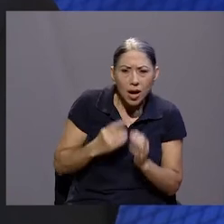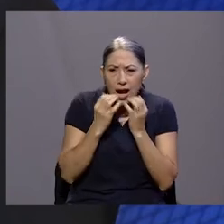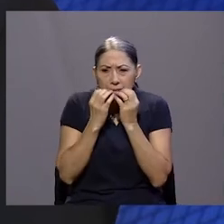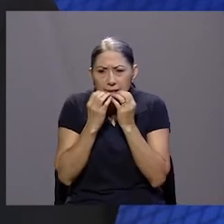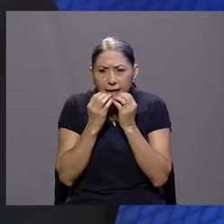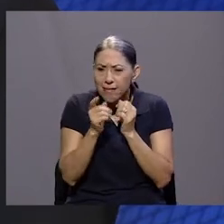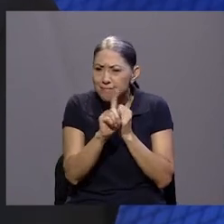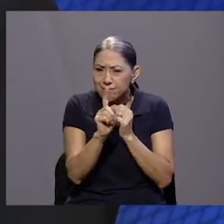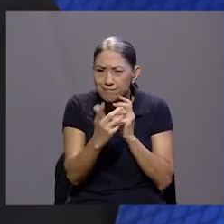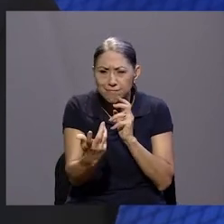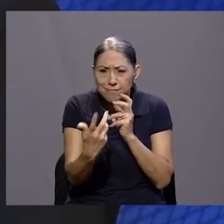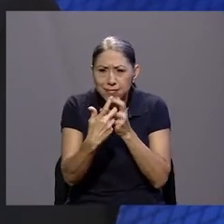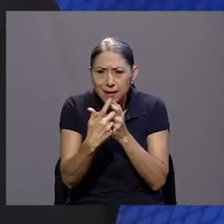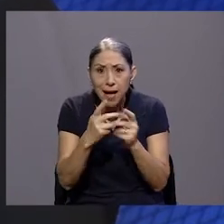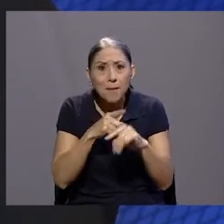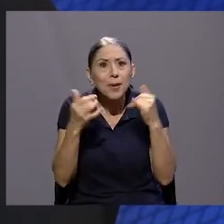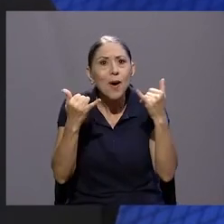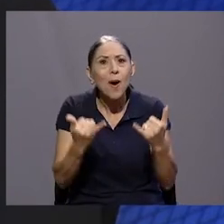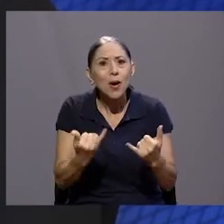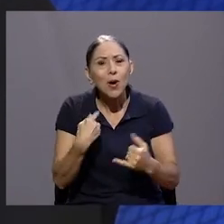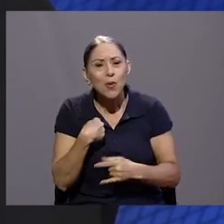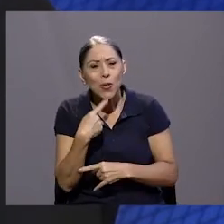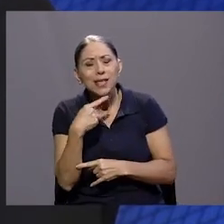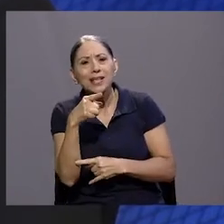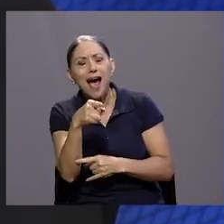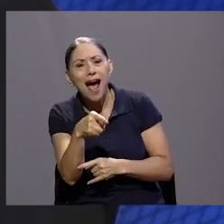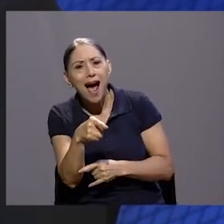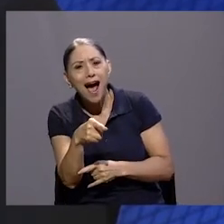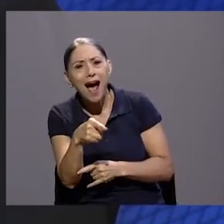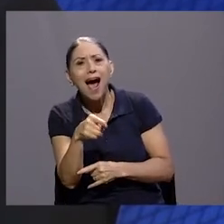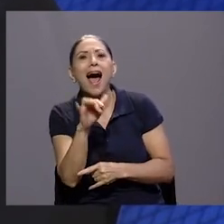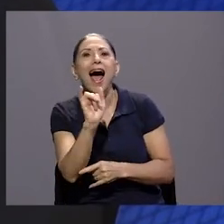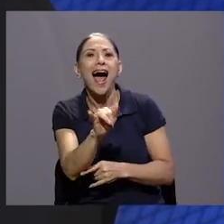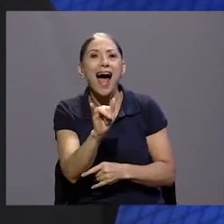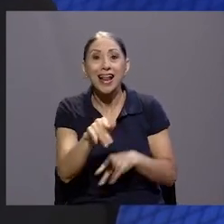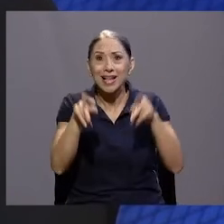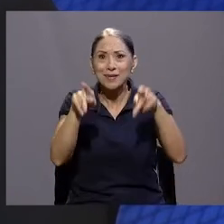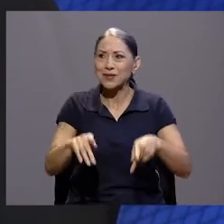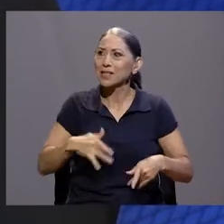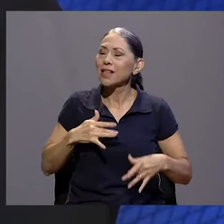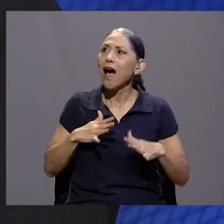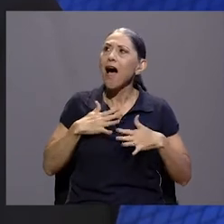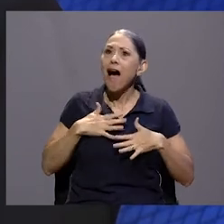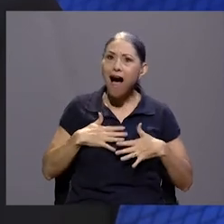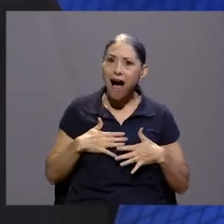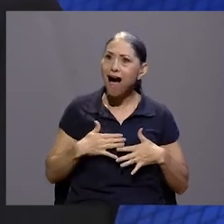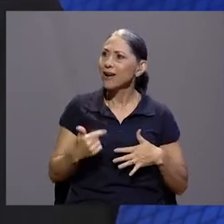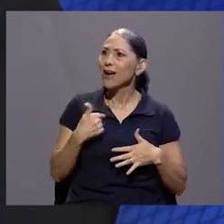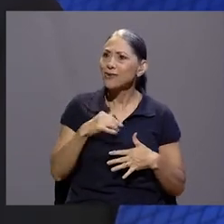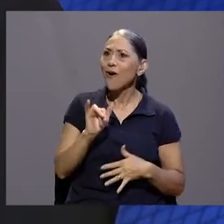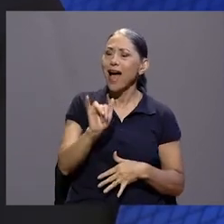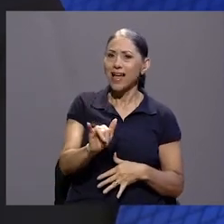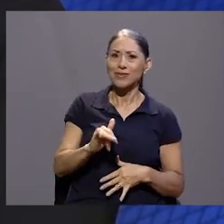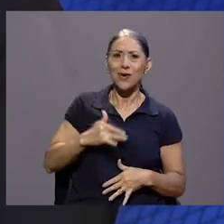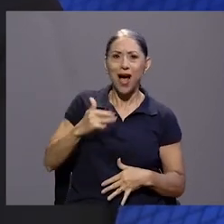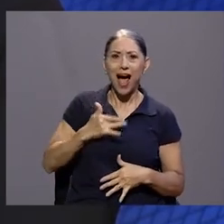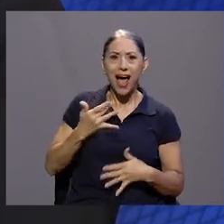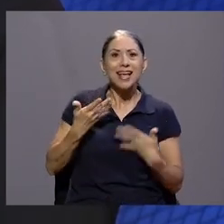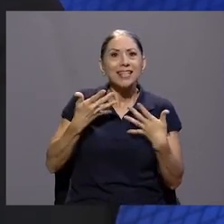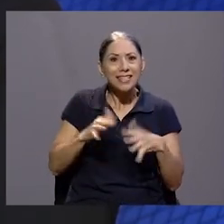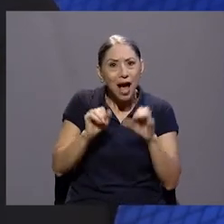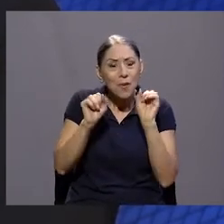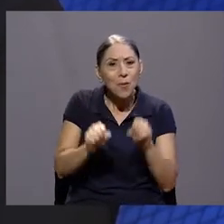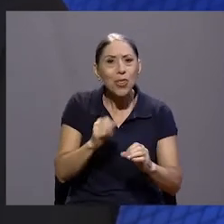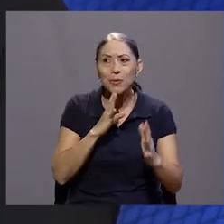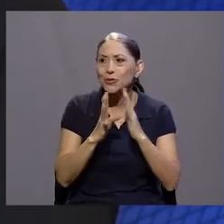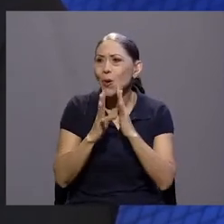un término y al poder explicarlos e incluso ver el alivio en la cara de las personas de decir ayer a eso era eso y se lo comparte otra persona y se identificó y